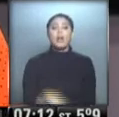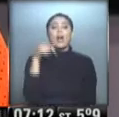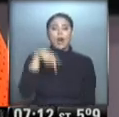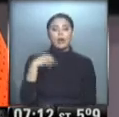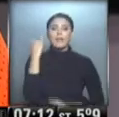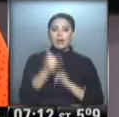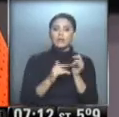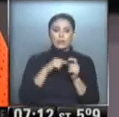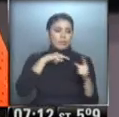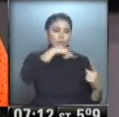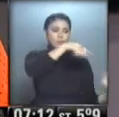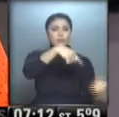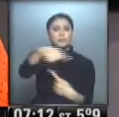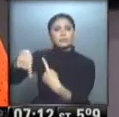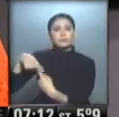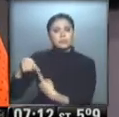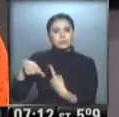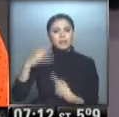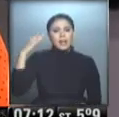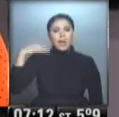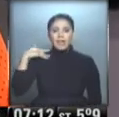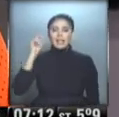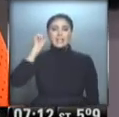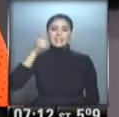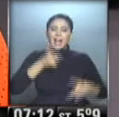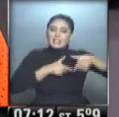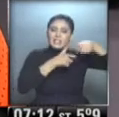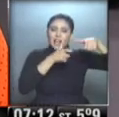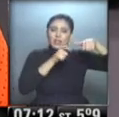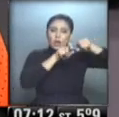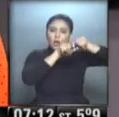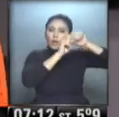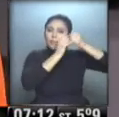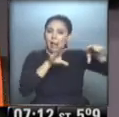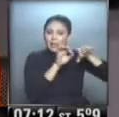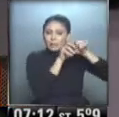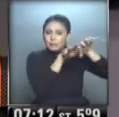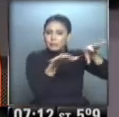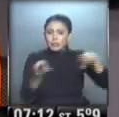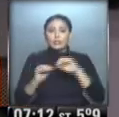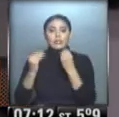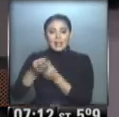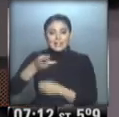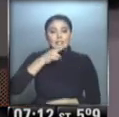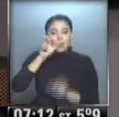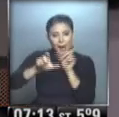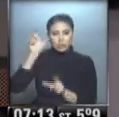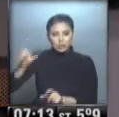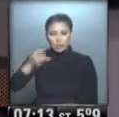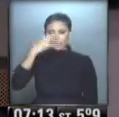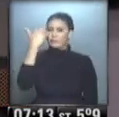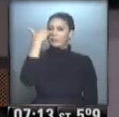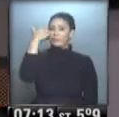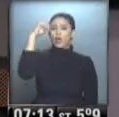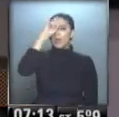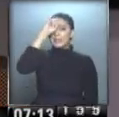Vamos a hablar ahora de las repercusiones luego del escape de gas que dejó 17 personas intoxicadas en el Hospital de Niños Ricardo